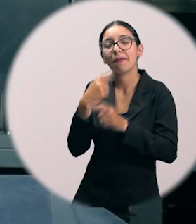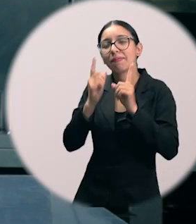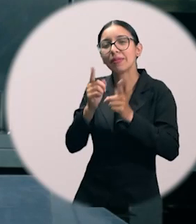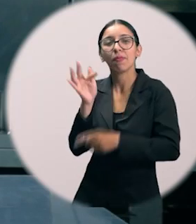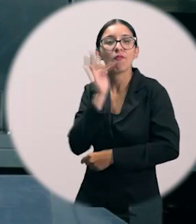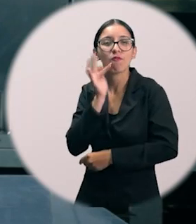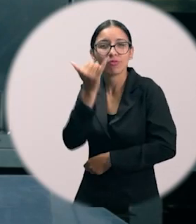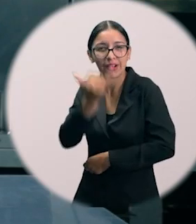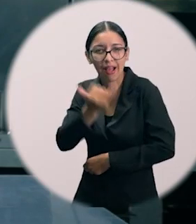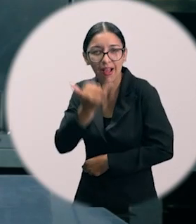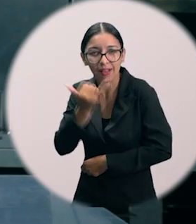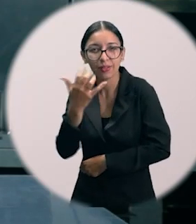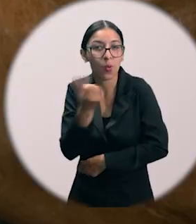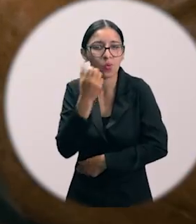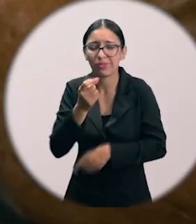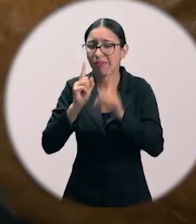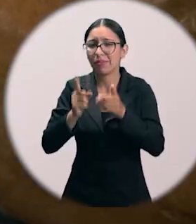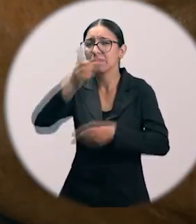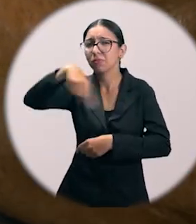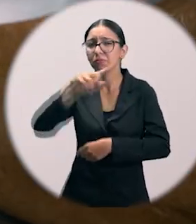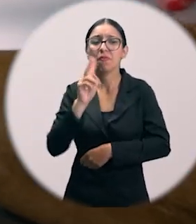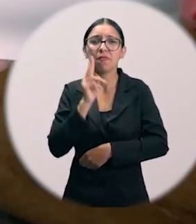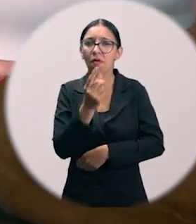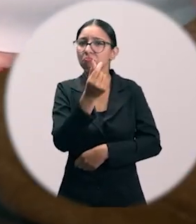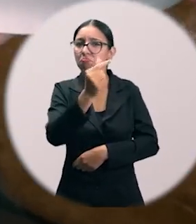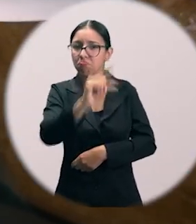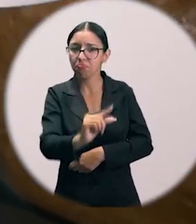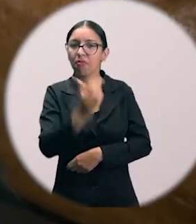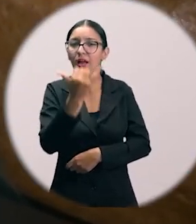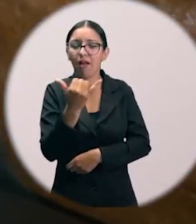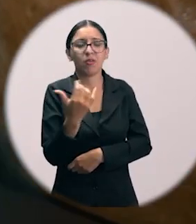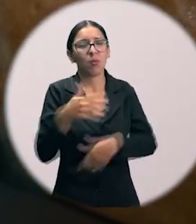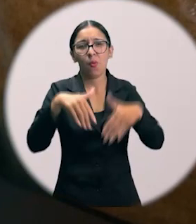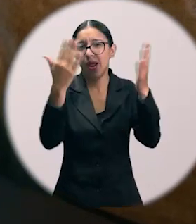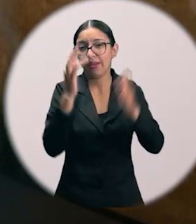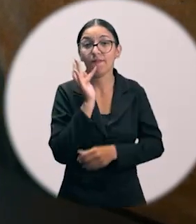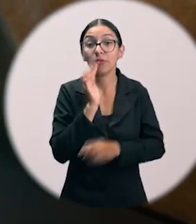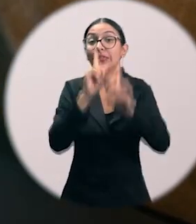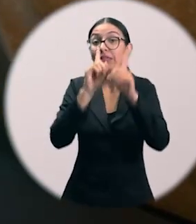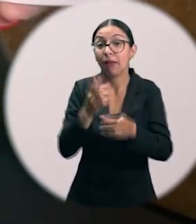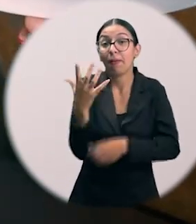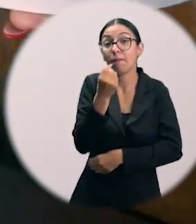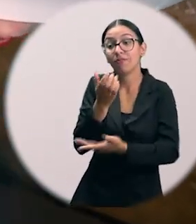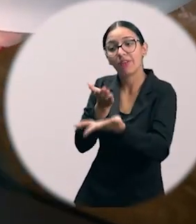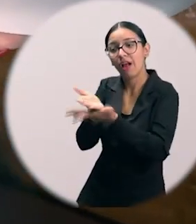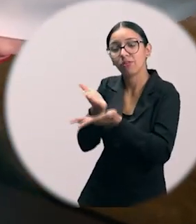de estación y de temporada que podemos conseguir a súper buenos precios. Y también de paso le